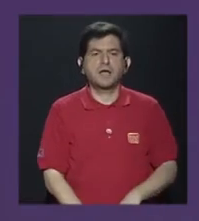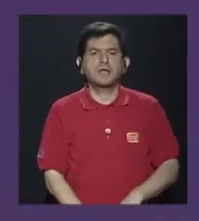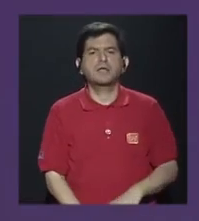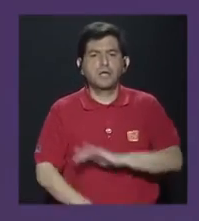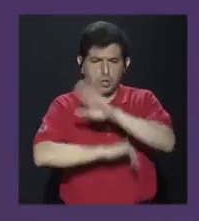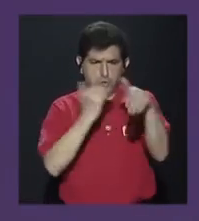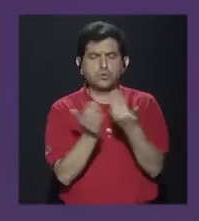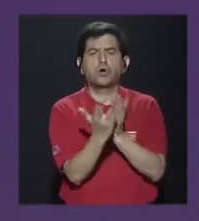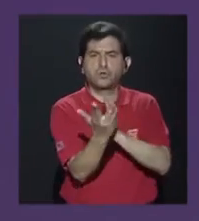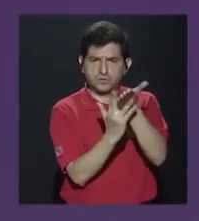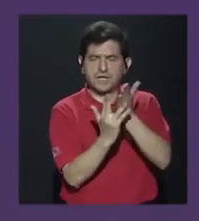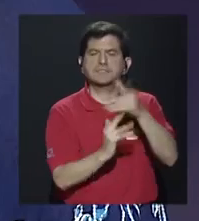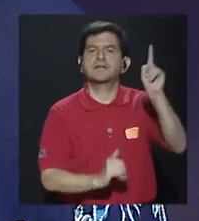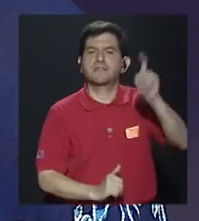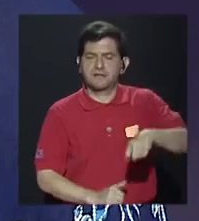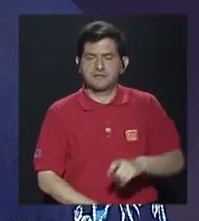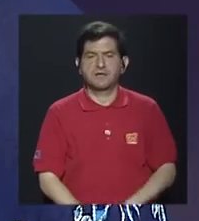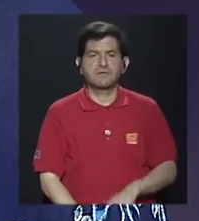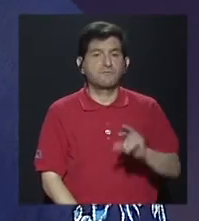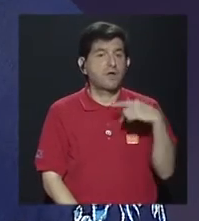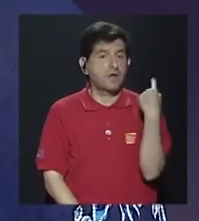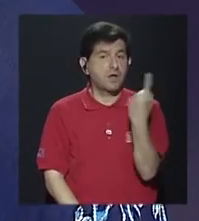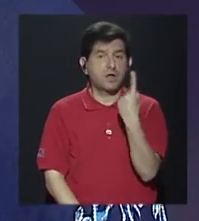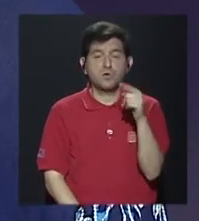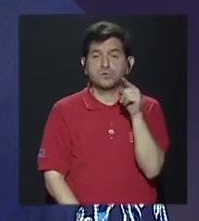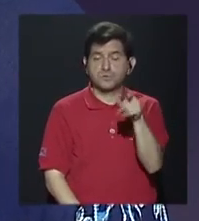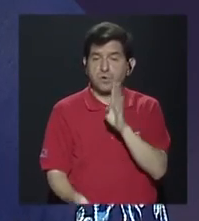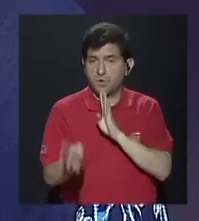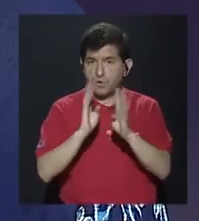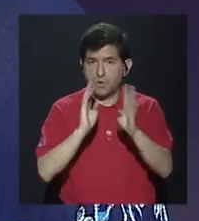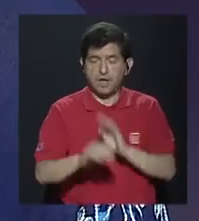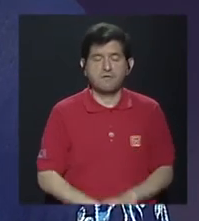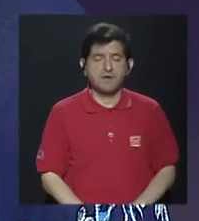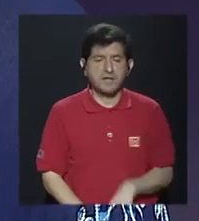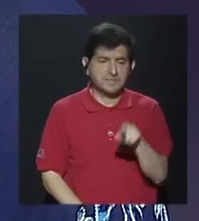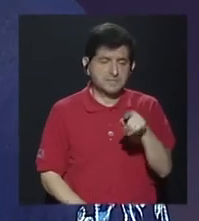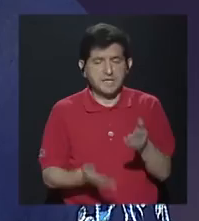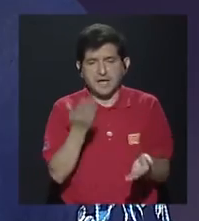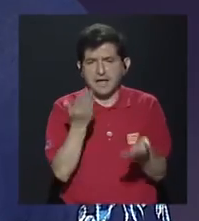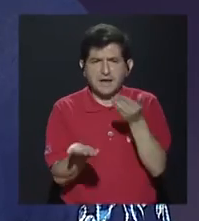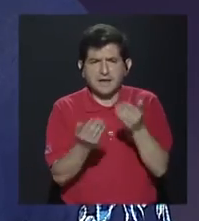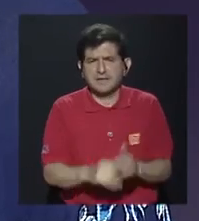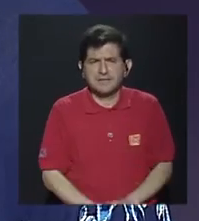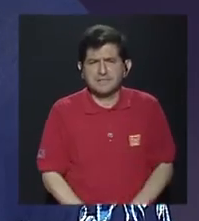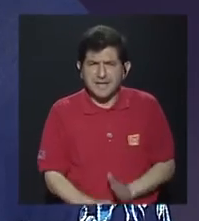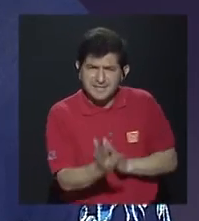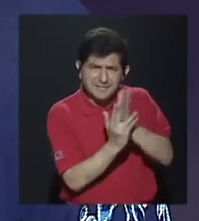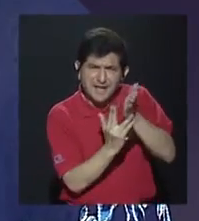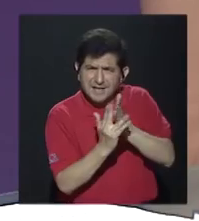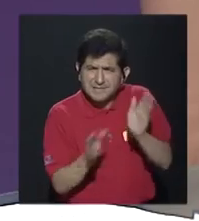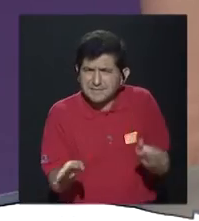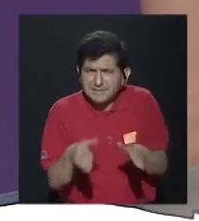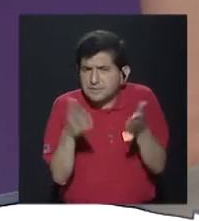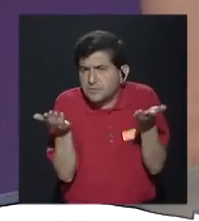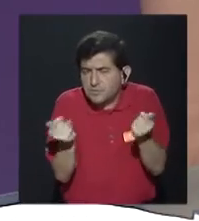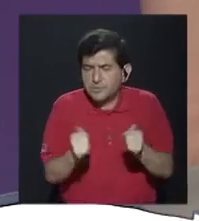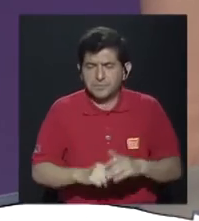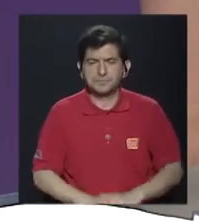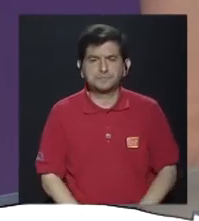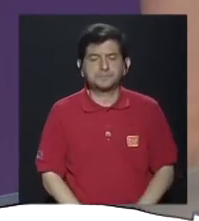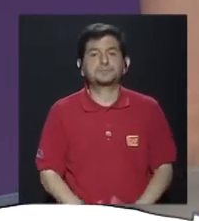accesibles. Y no solamente, cuando vos hablas de formatos accesibles, ¿a qué te estás refiriendo? A que, por